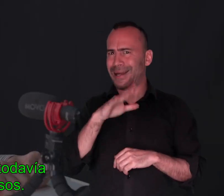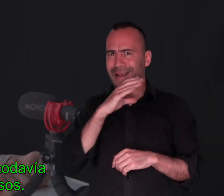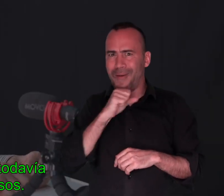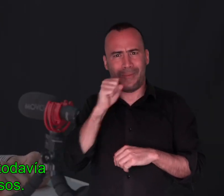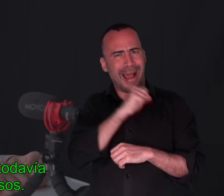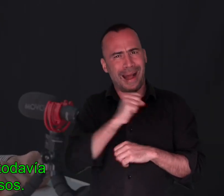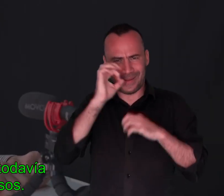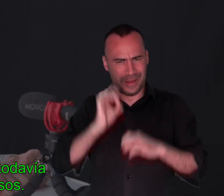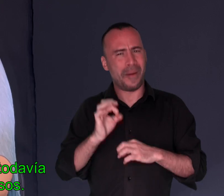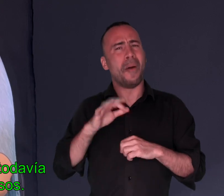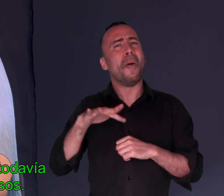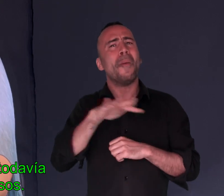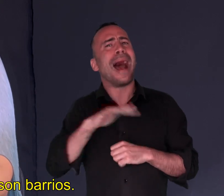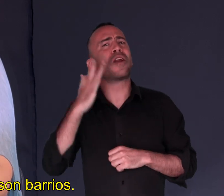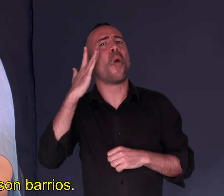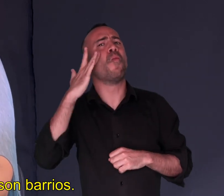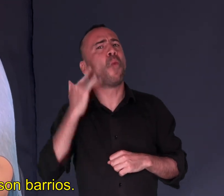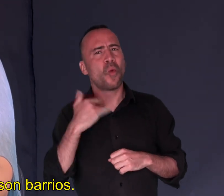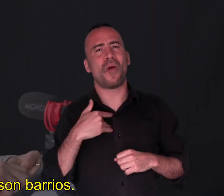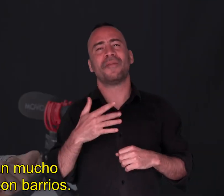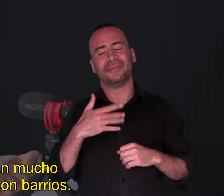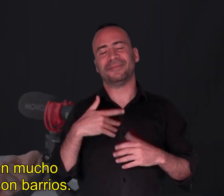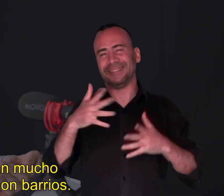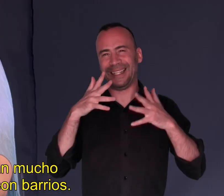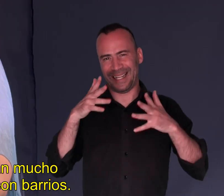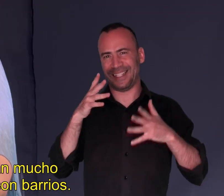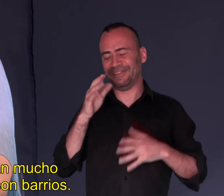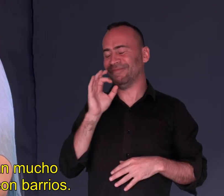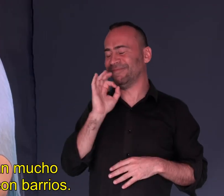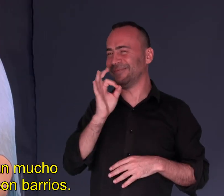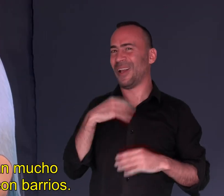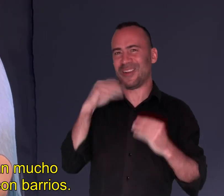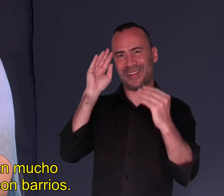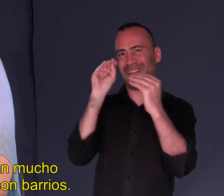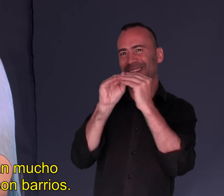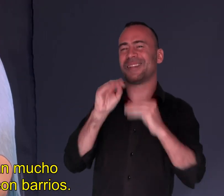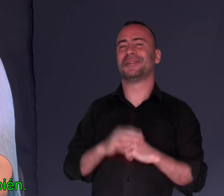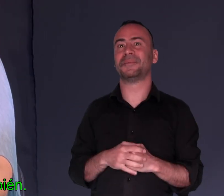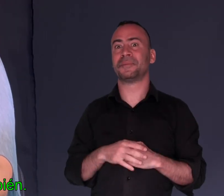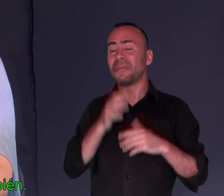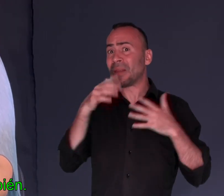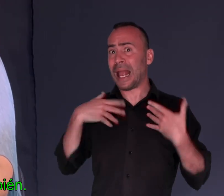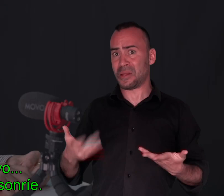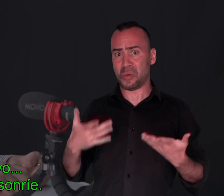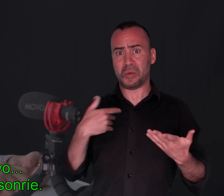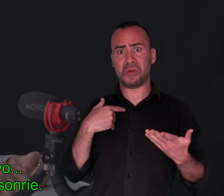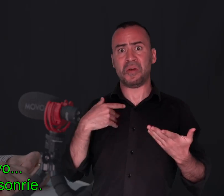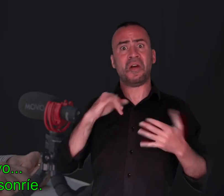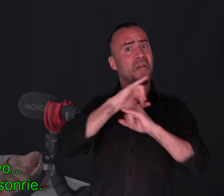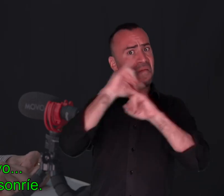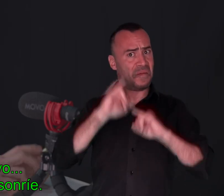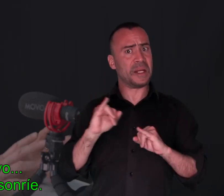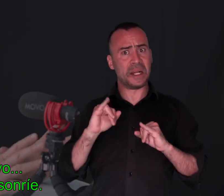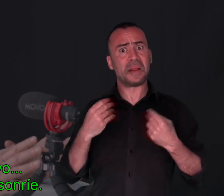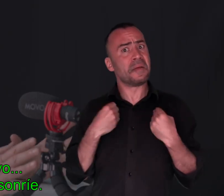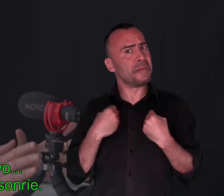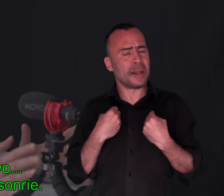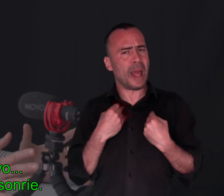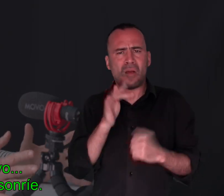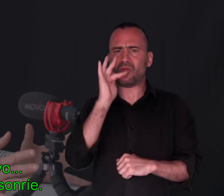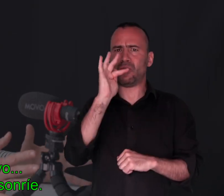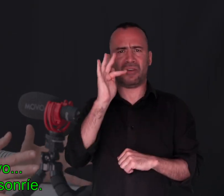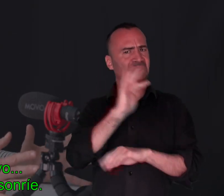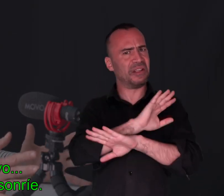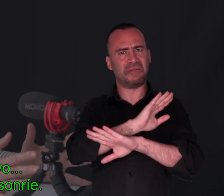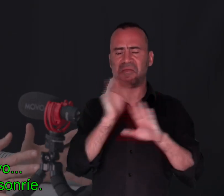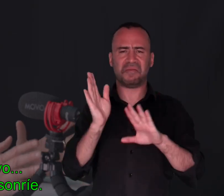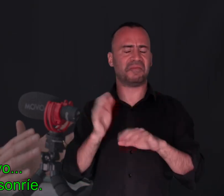barrios todavía maravillosos en hay barrios que son barrios sí que son barrios a mí me gustan mucho los barrios son barrios a mí también así que o sea que yo estoy o